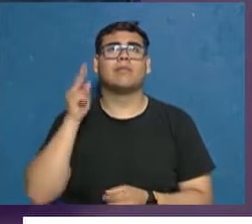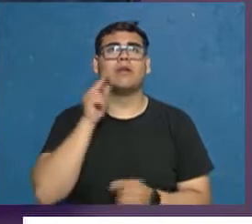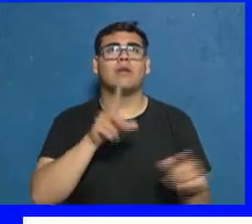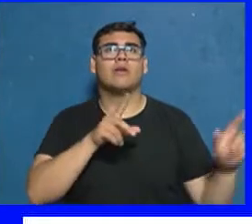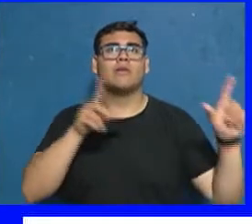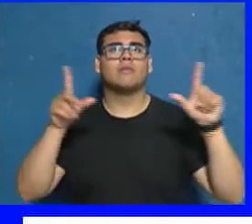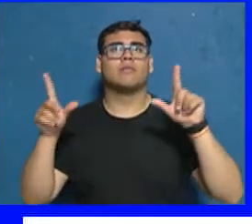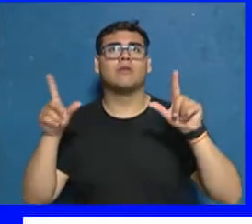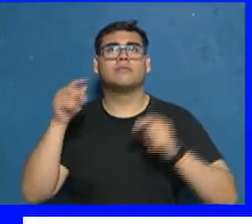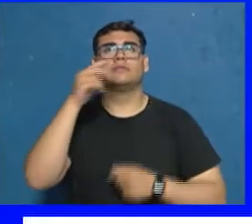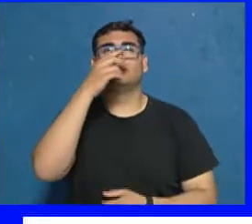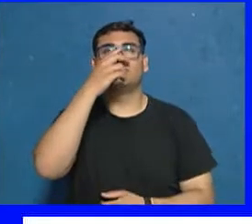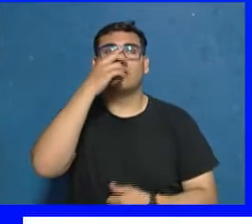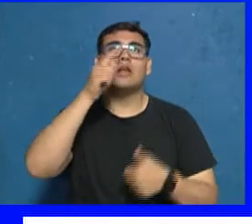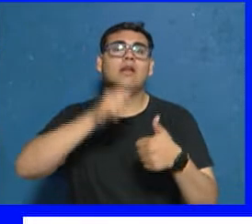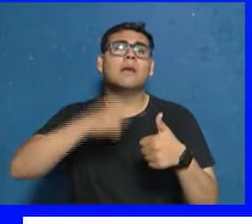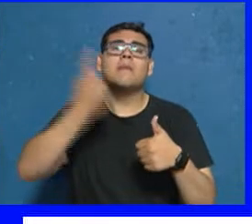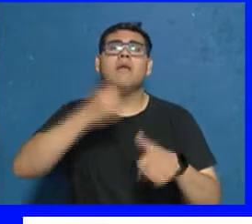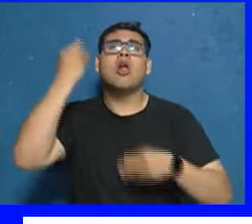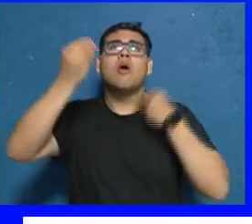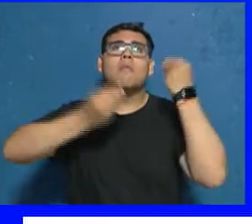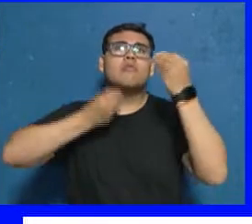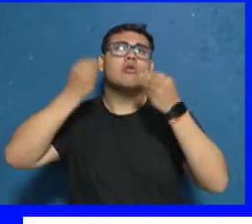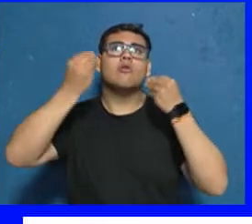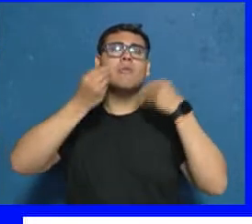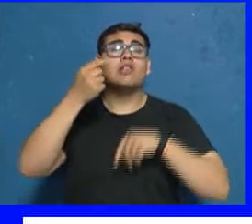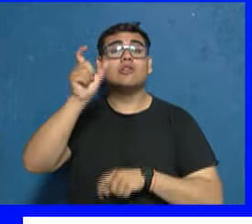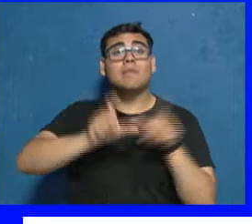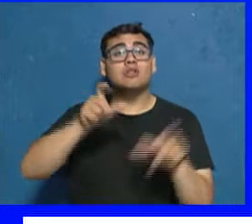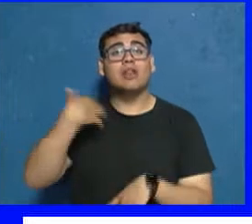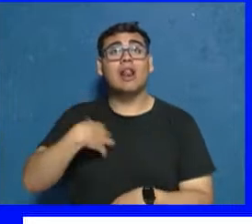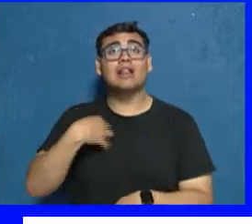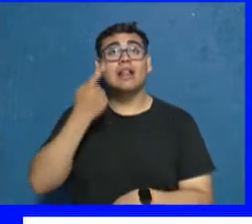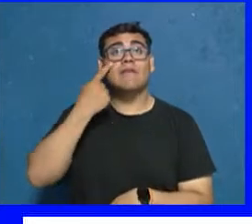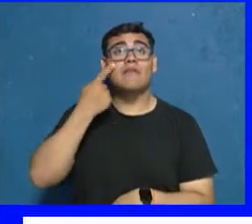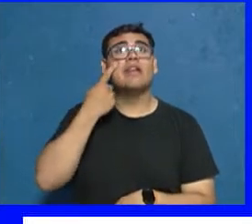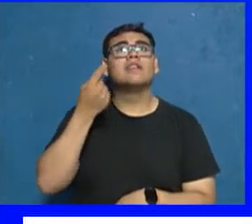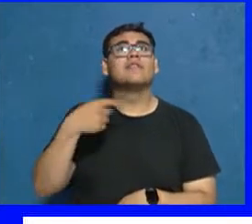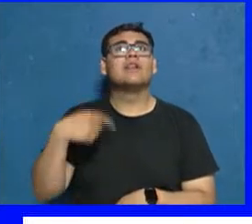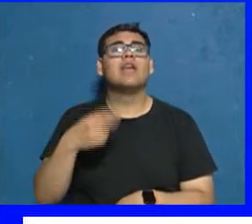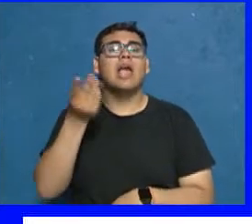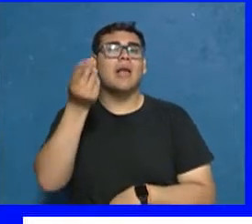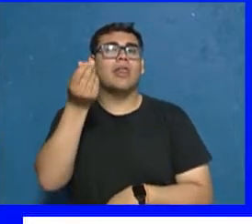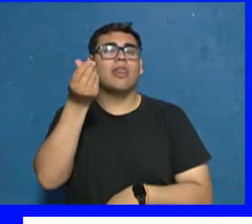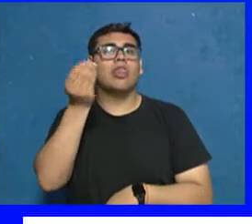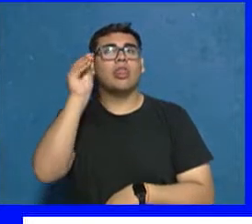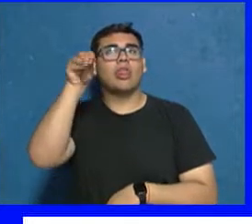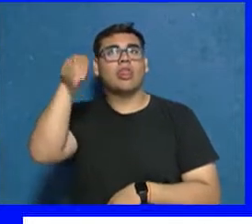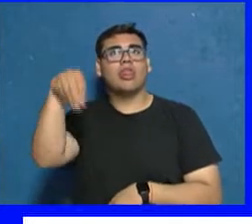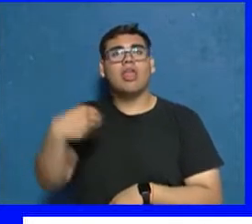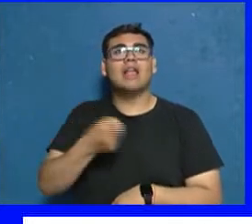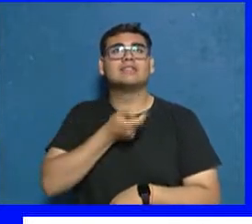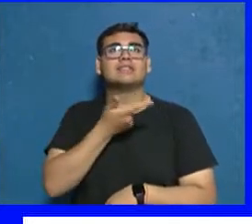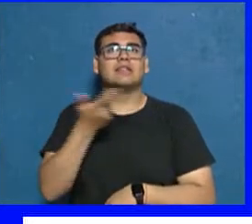próximas placas, la principal preocupación de los argentinos de estos encuestados es la pérdida del poder adquisitivo del salario